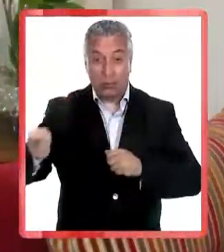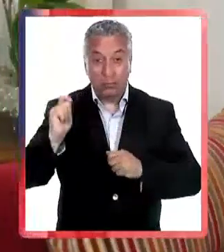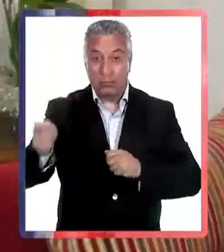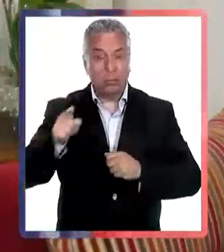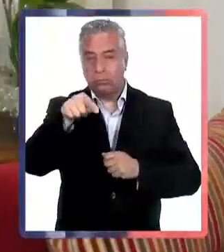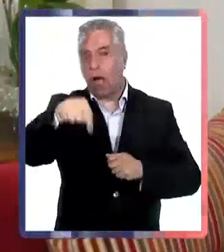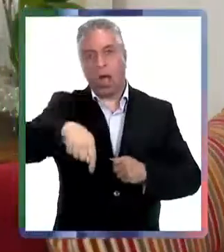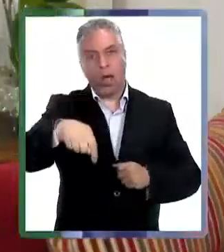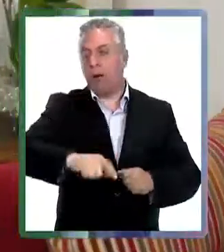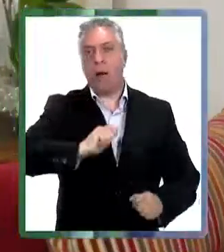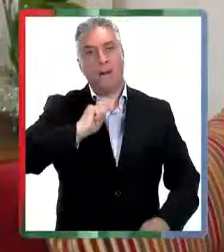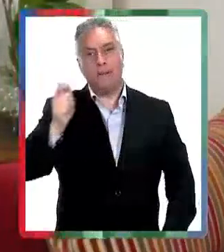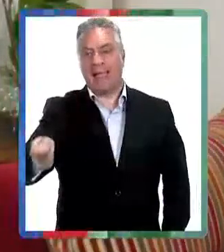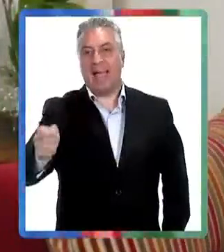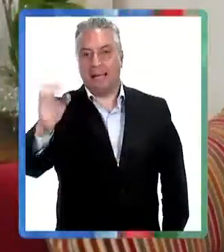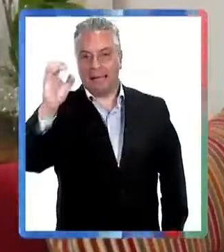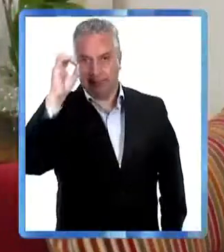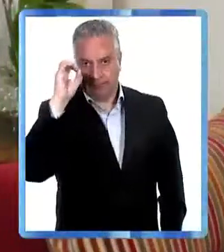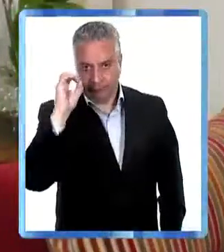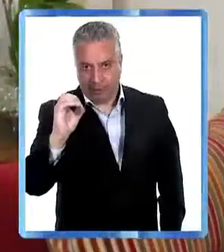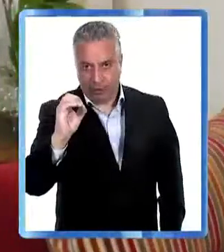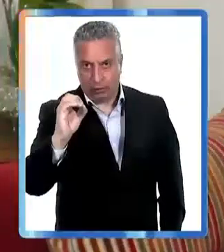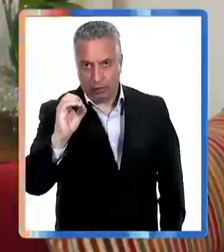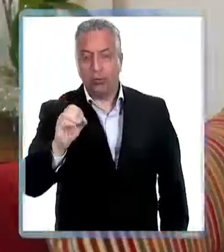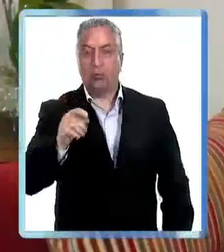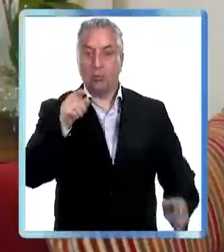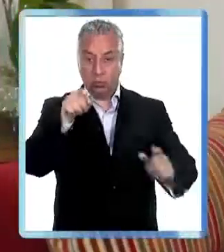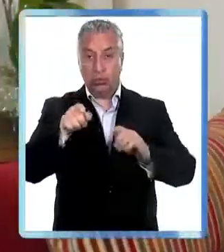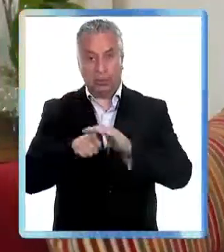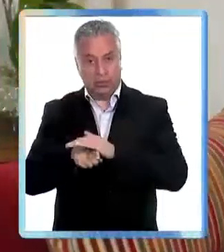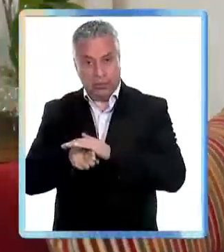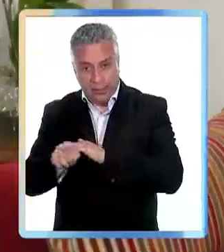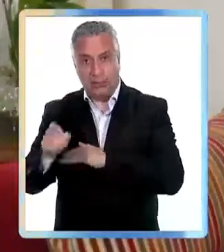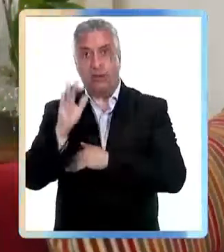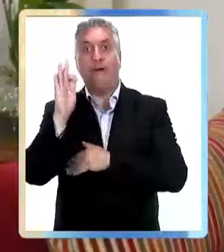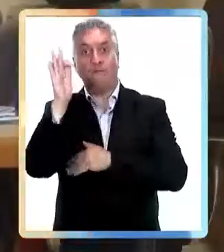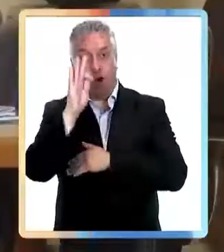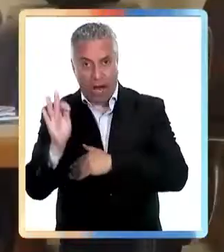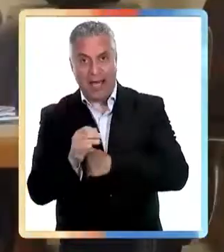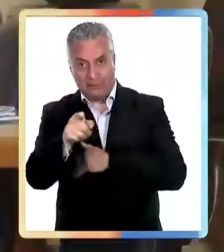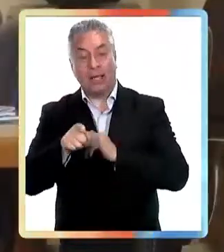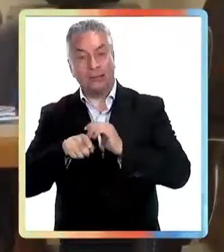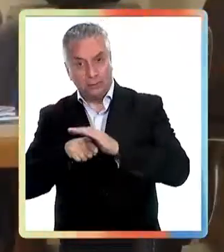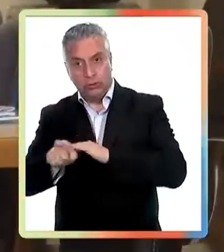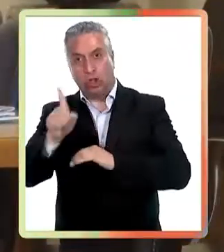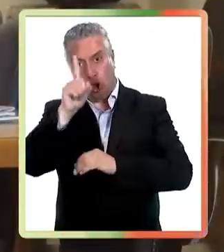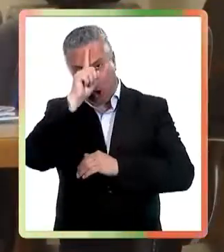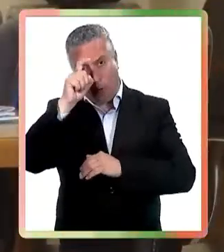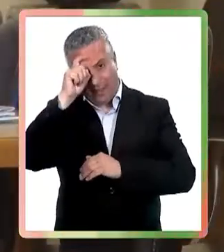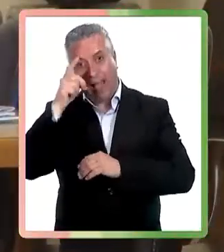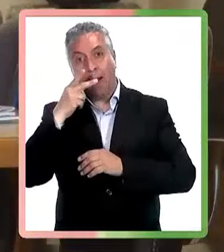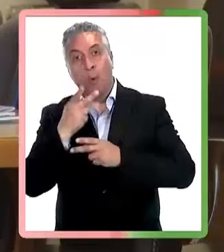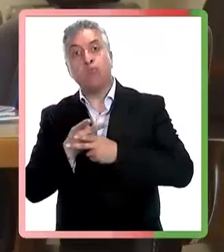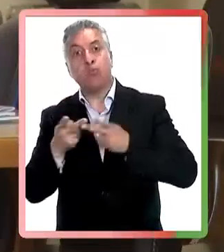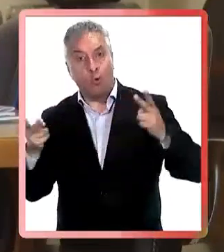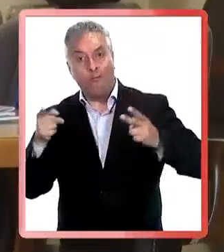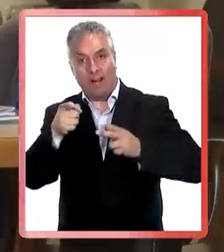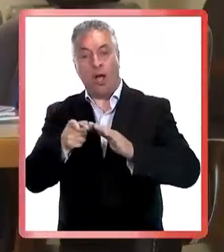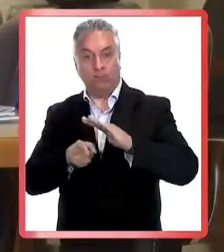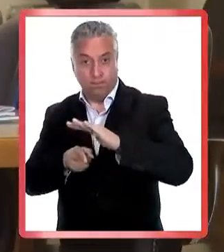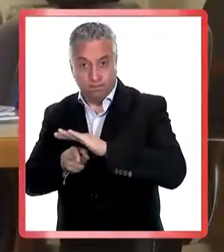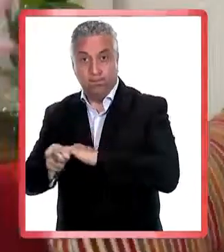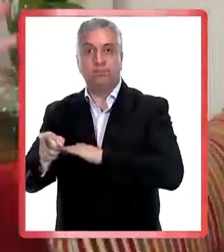paga 0, absolutamente nada. O sea, usted de FONASA ingresa a un hospital público, a